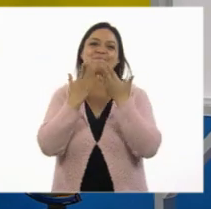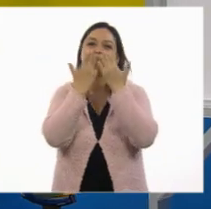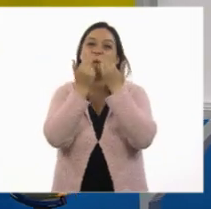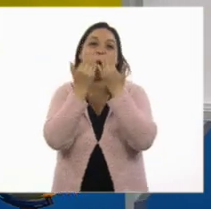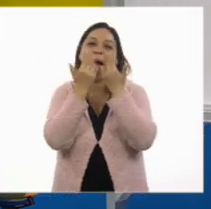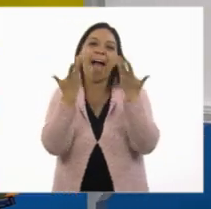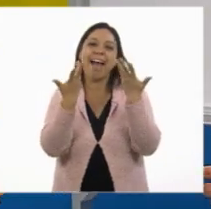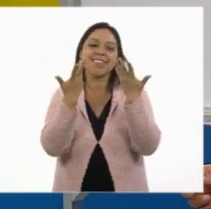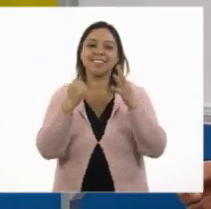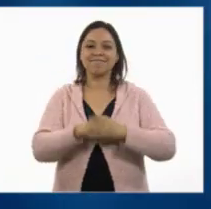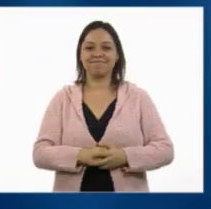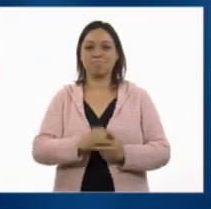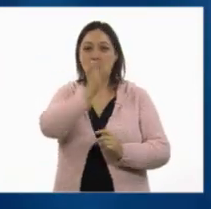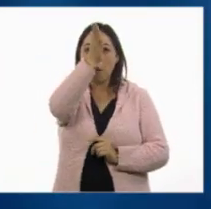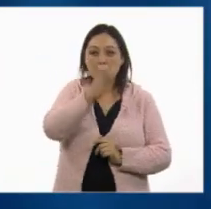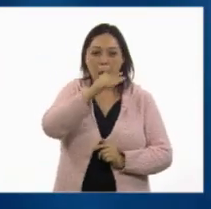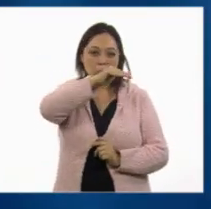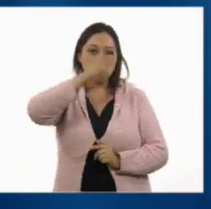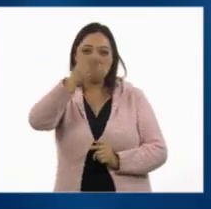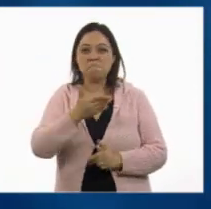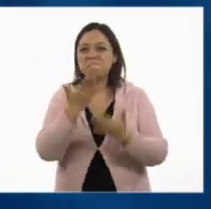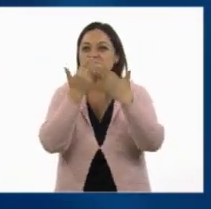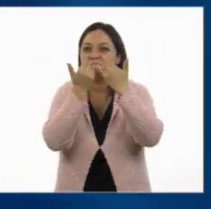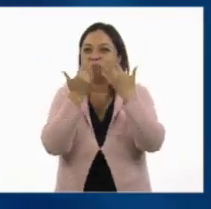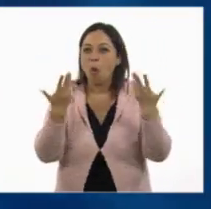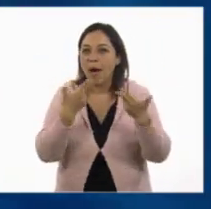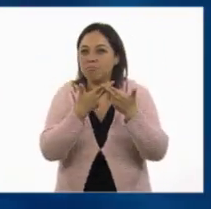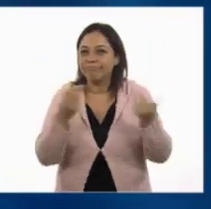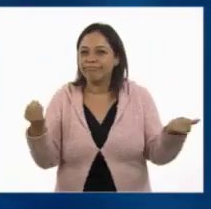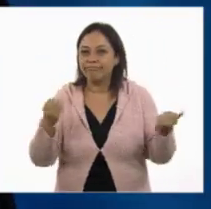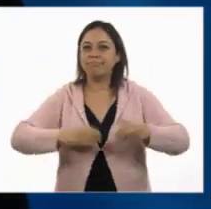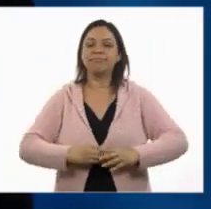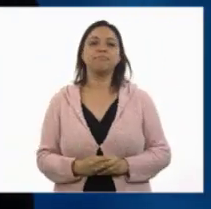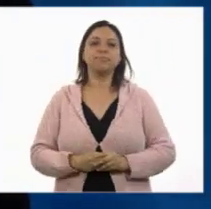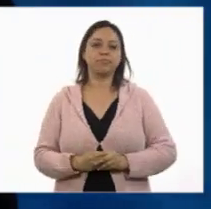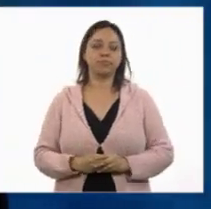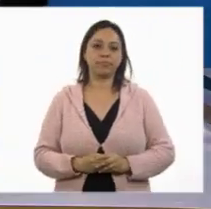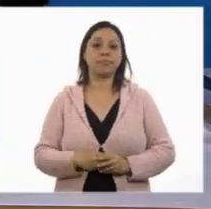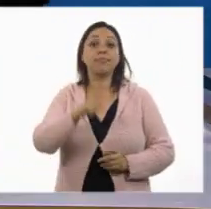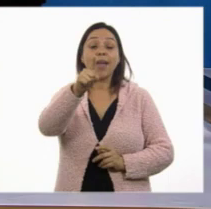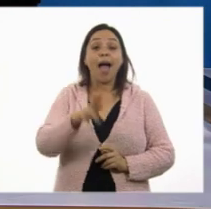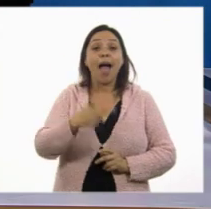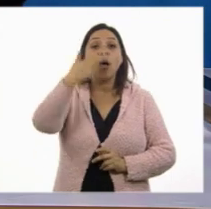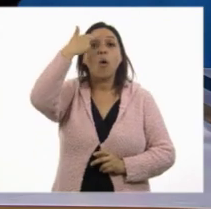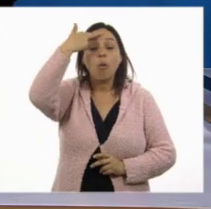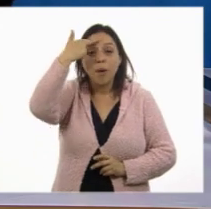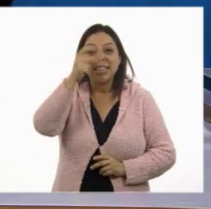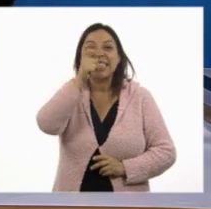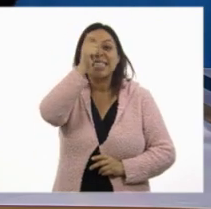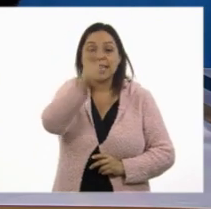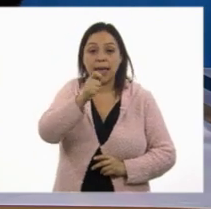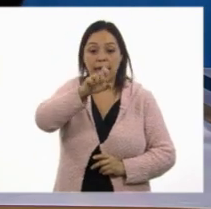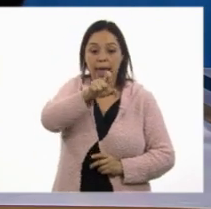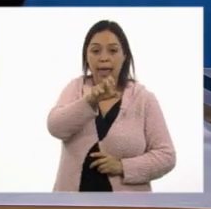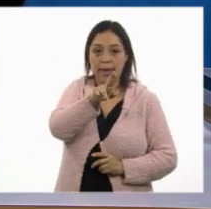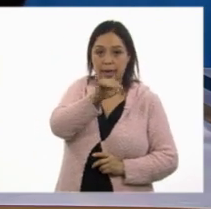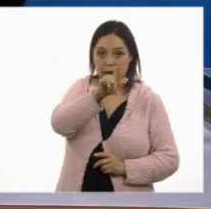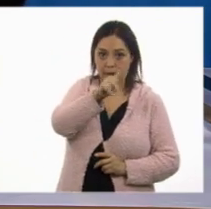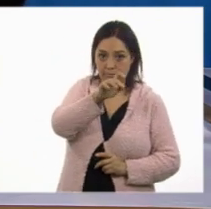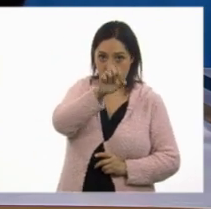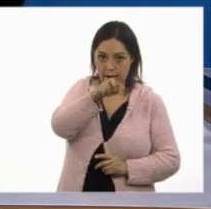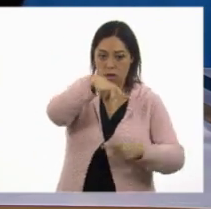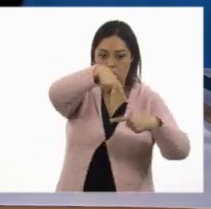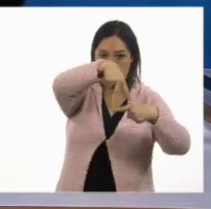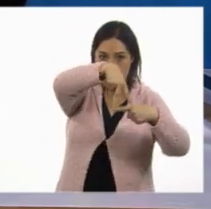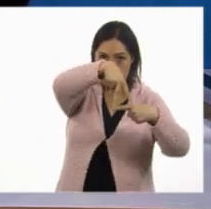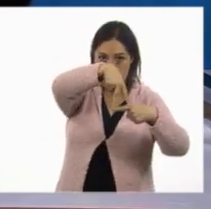tiene. un eje de simetría. Muy bien. Entonces recordemos triángulo equilátero, triángulo